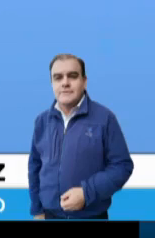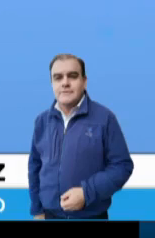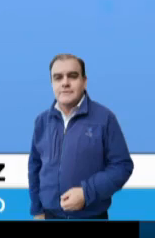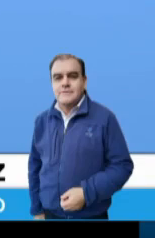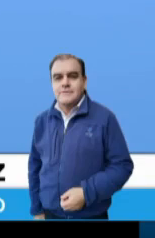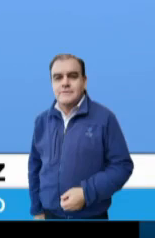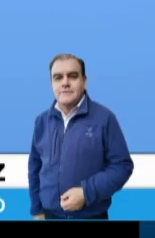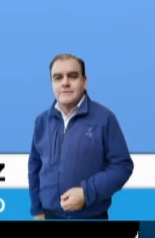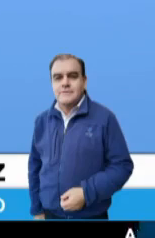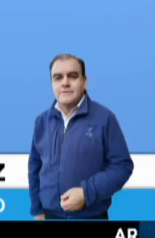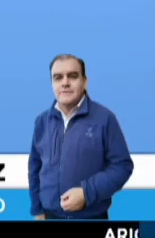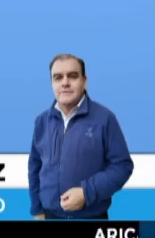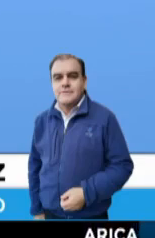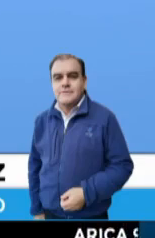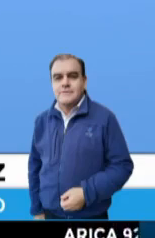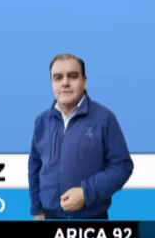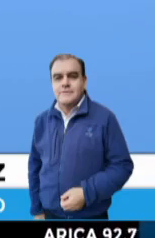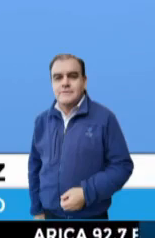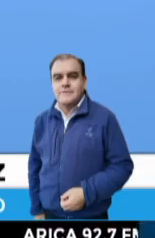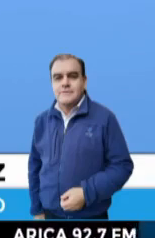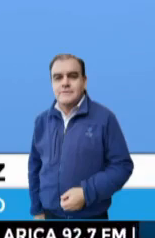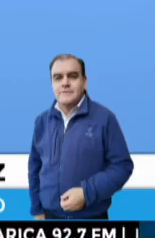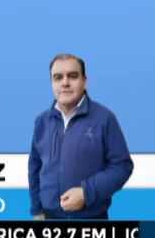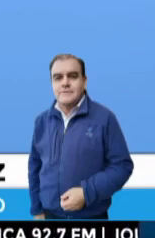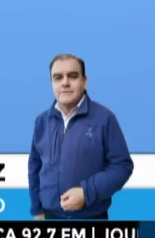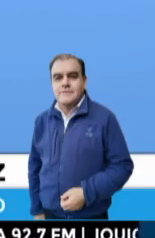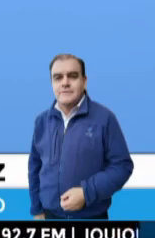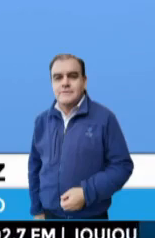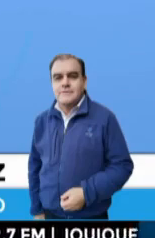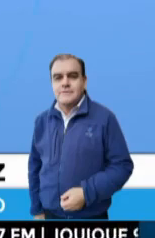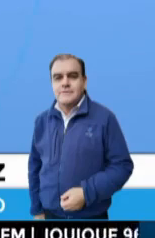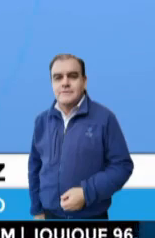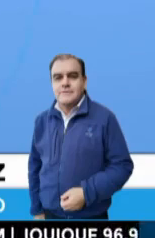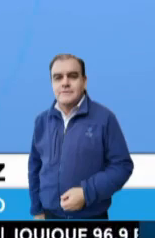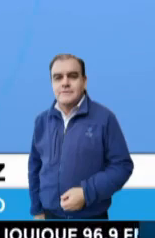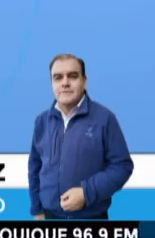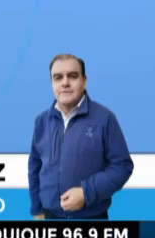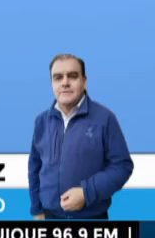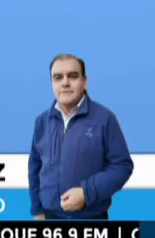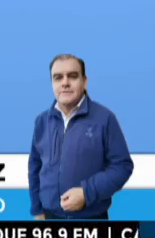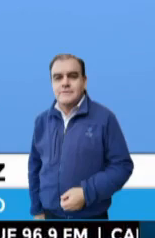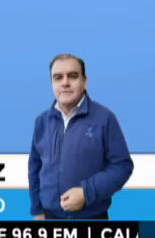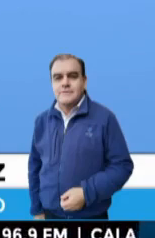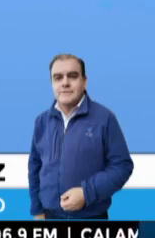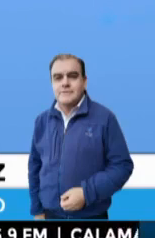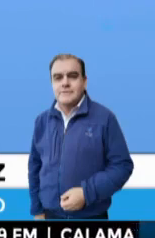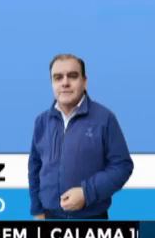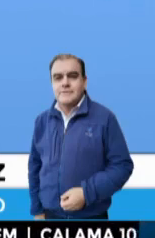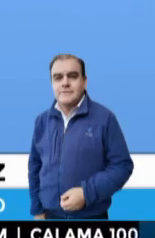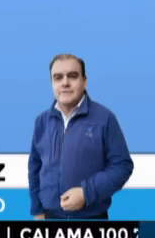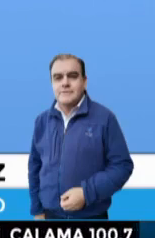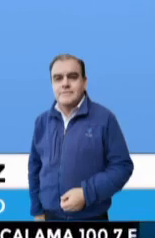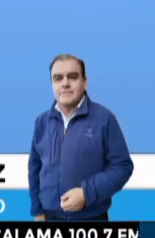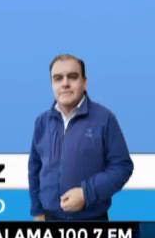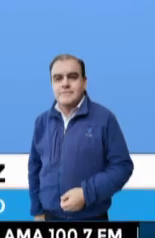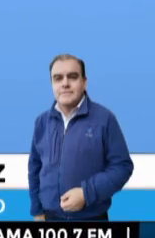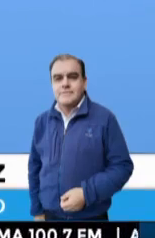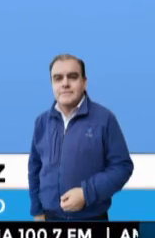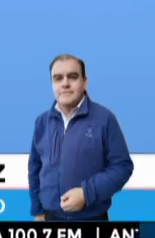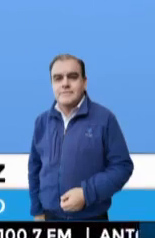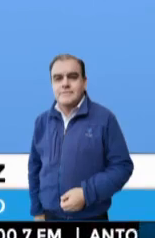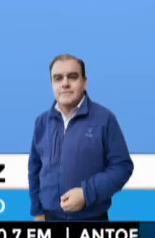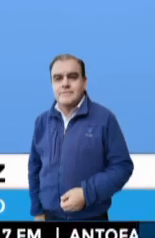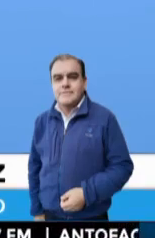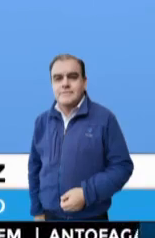la principal de Temuco, donde está la municipalidad, donde está la delegación presidencial, está cercado por altas vallas papales. Y obviamente